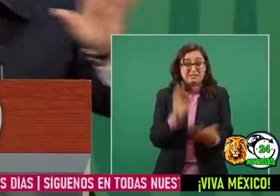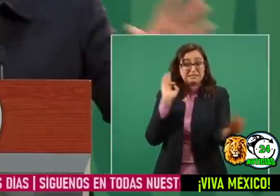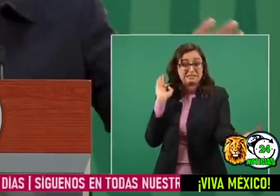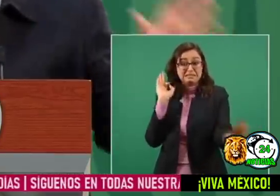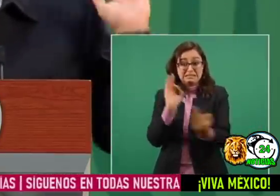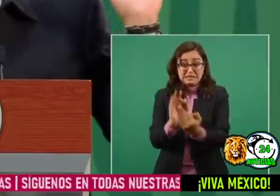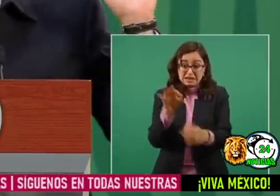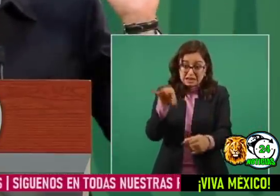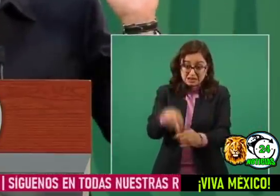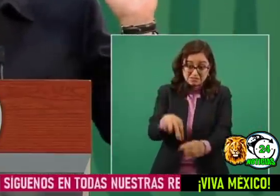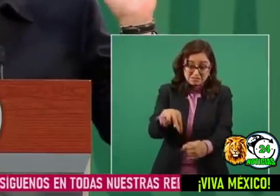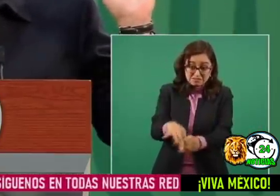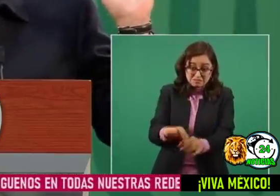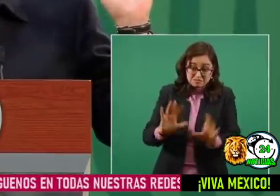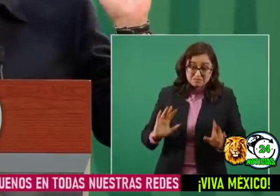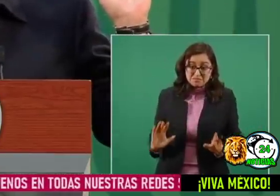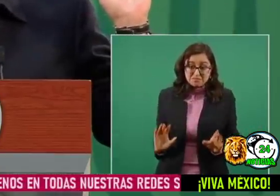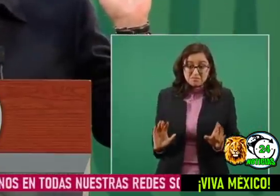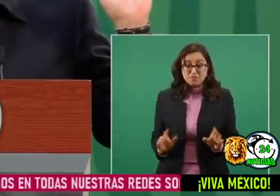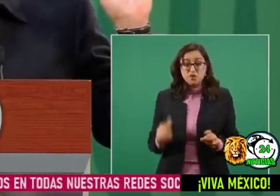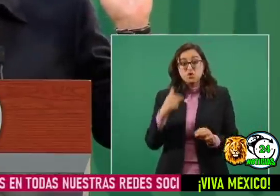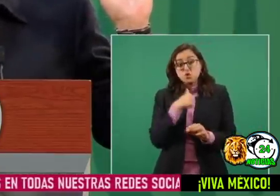Y yo voy a dar un dato nada más.